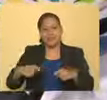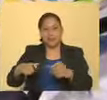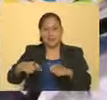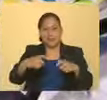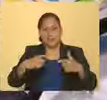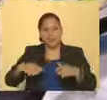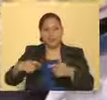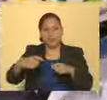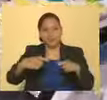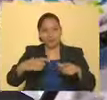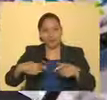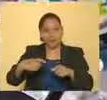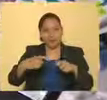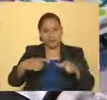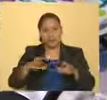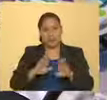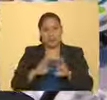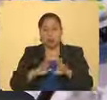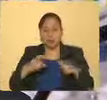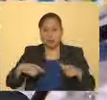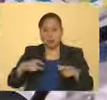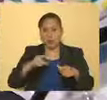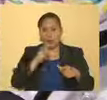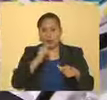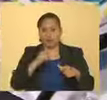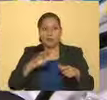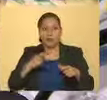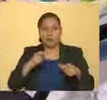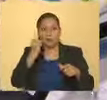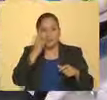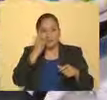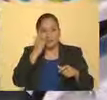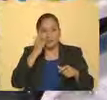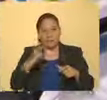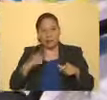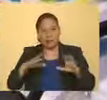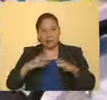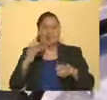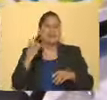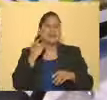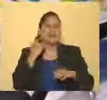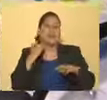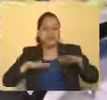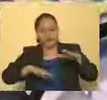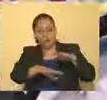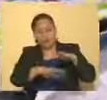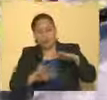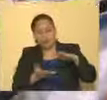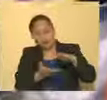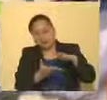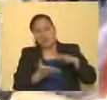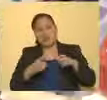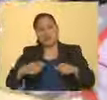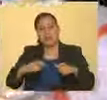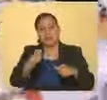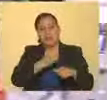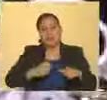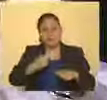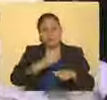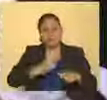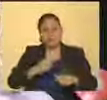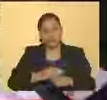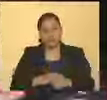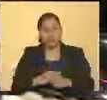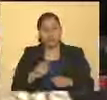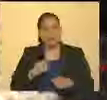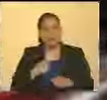podemos poner, si no queremos que se mueva, en vez de detenerlo, el trapo abajo. Claro. Y ya te queda. Y Ana Cati y yo, uno